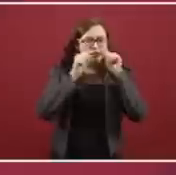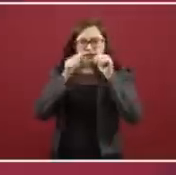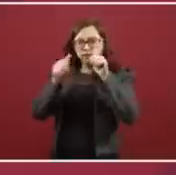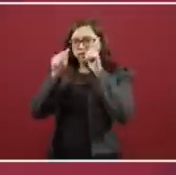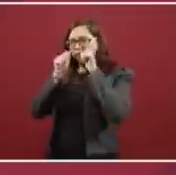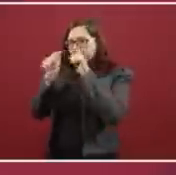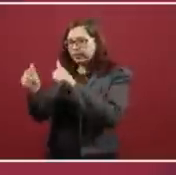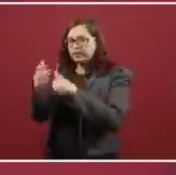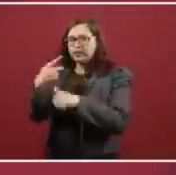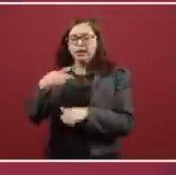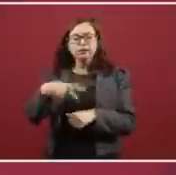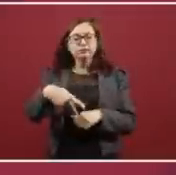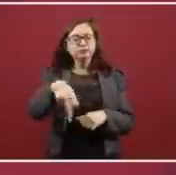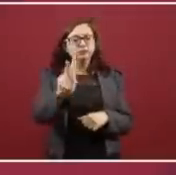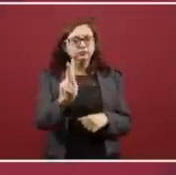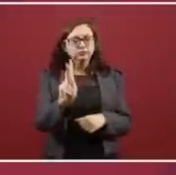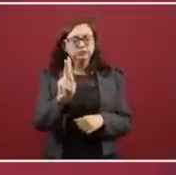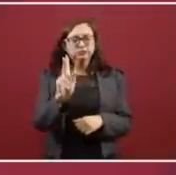s